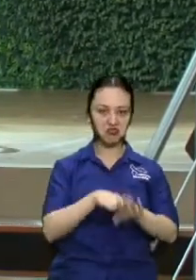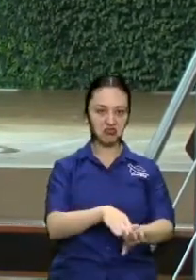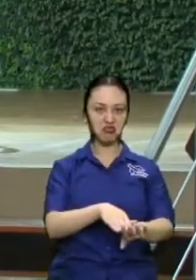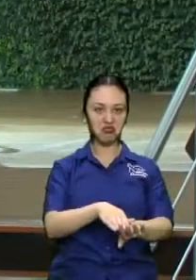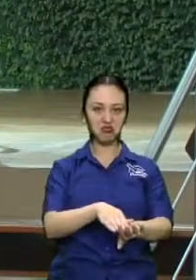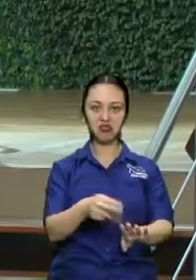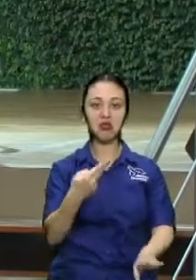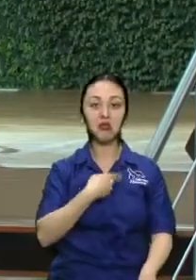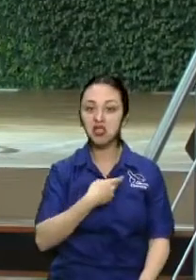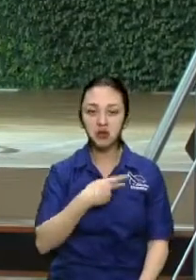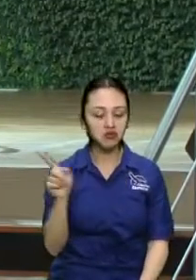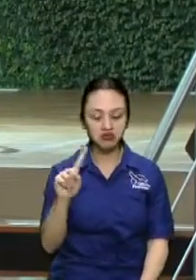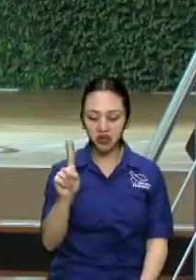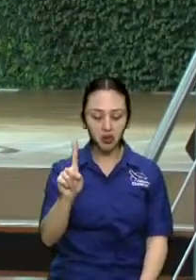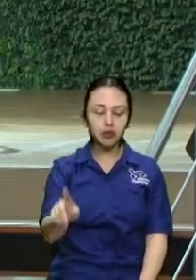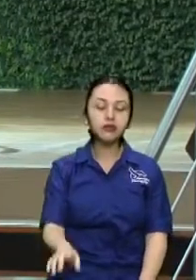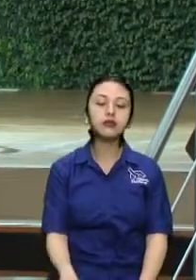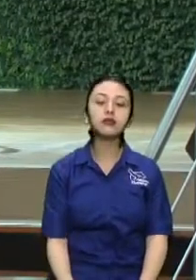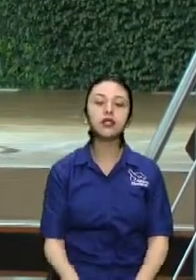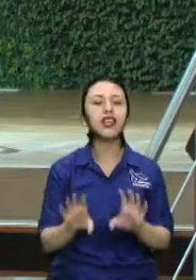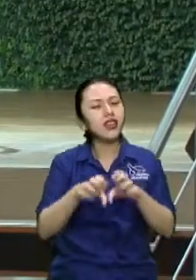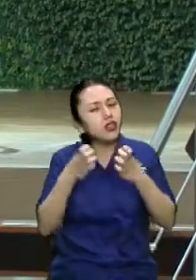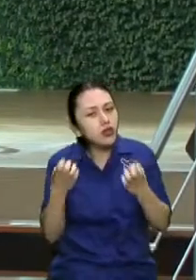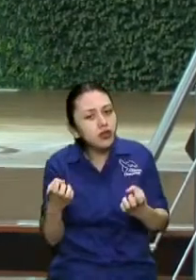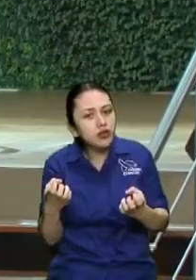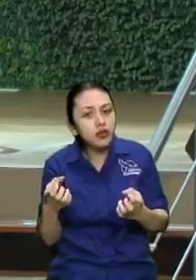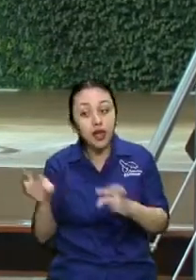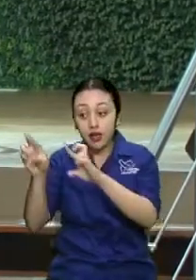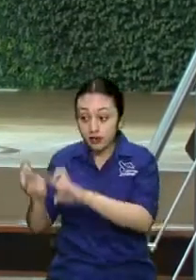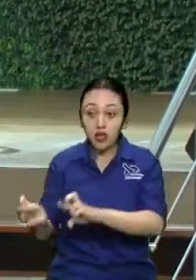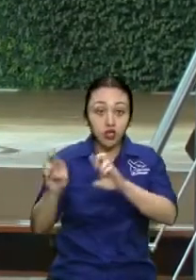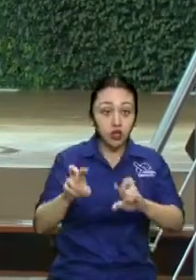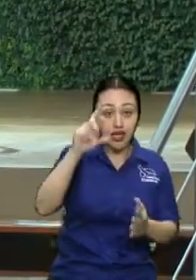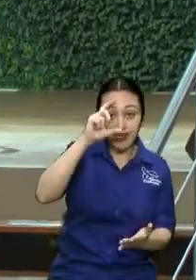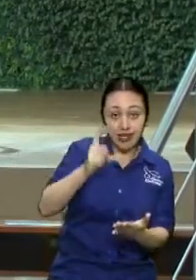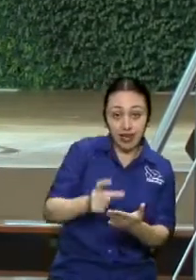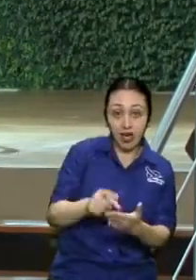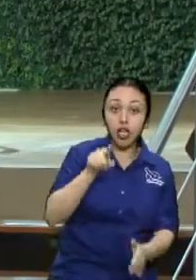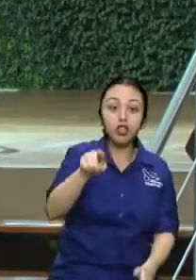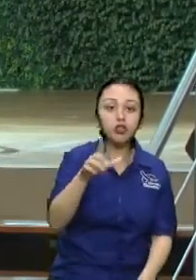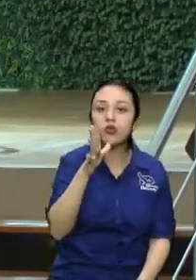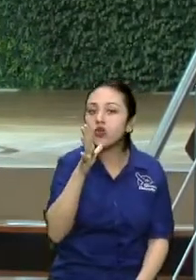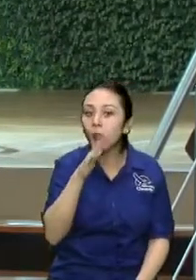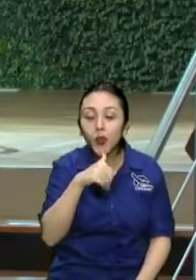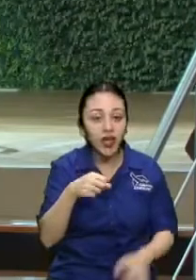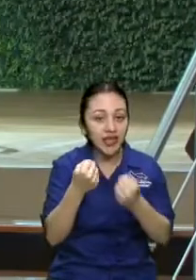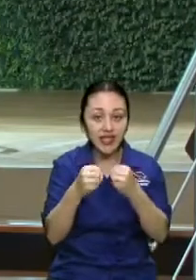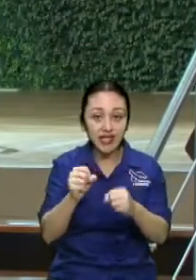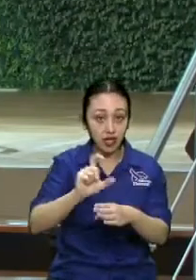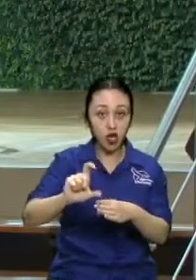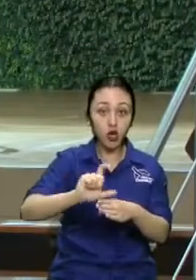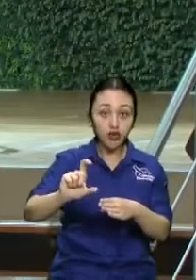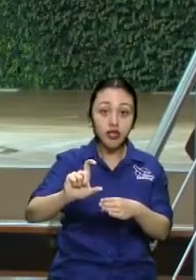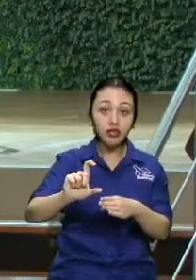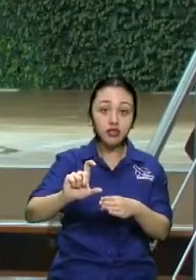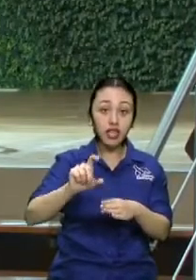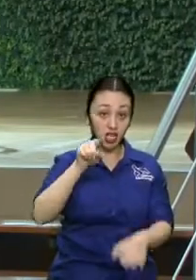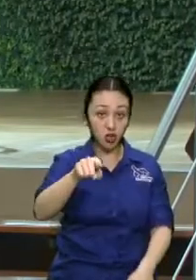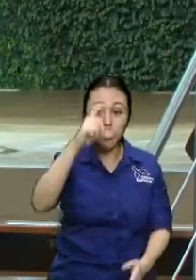Entonces, si la gente cree que tú no puedes y te convence, te echó a